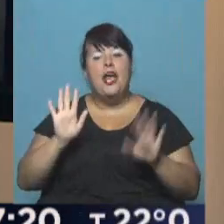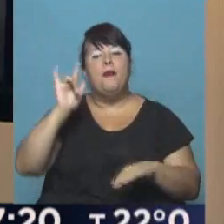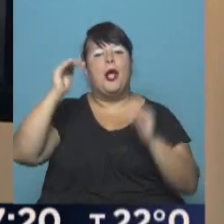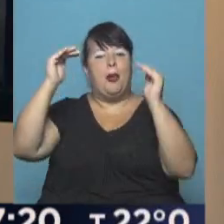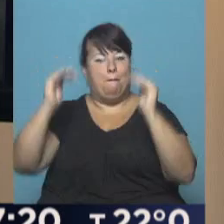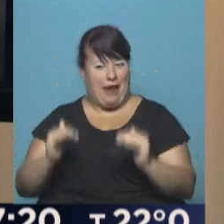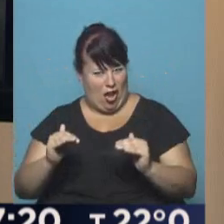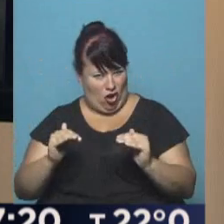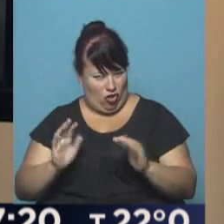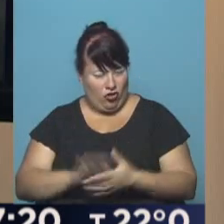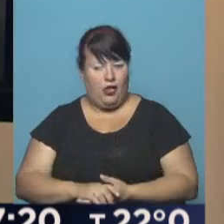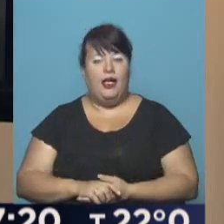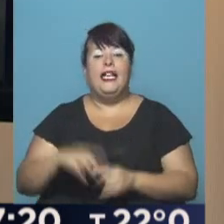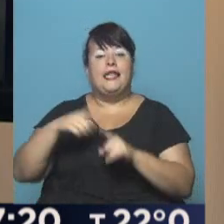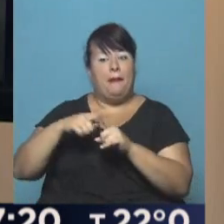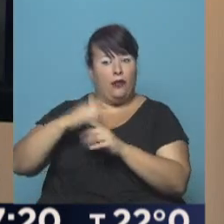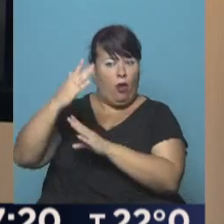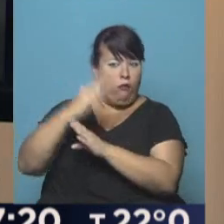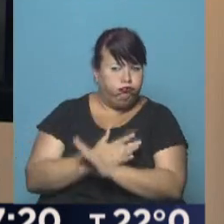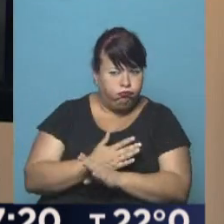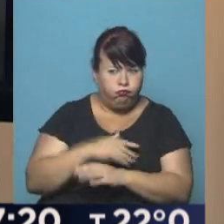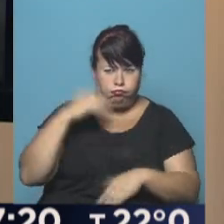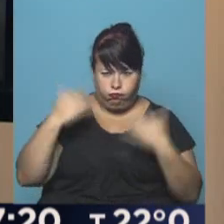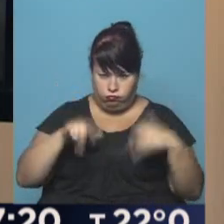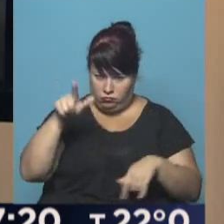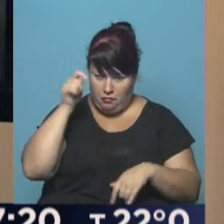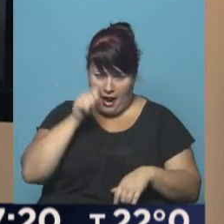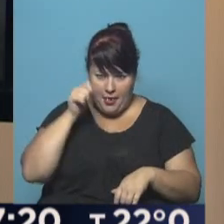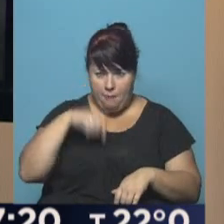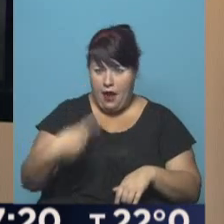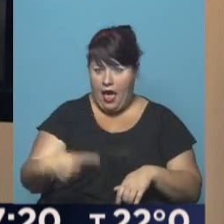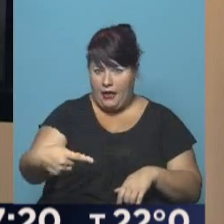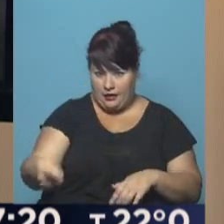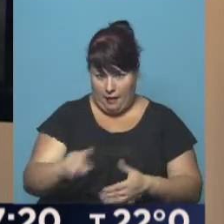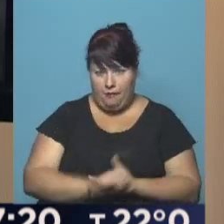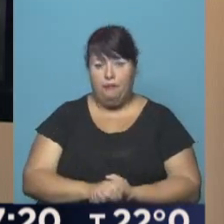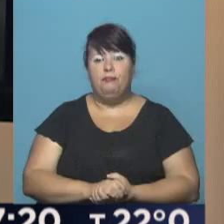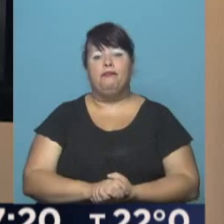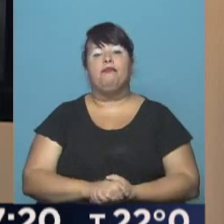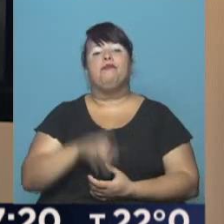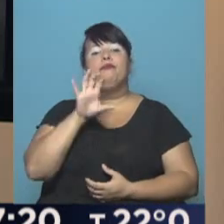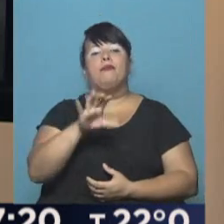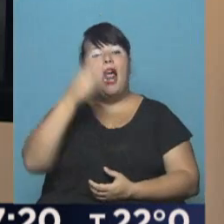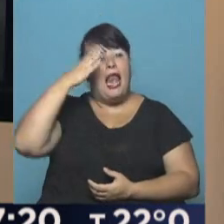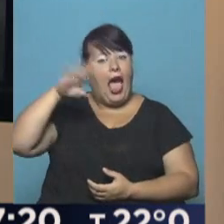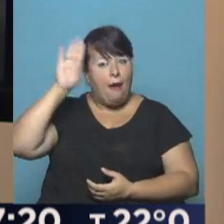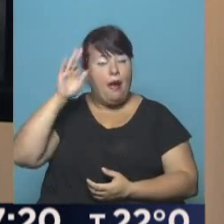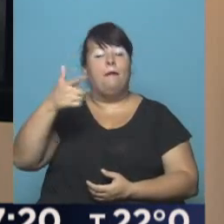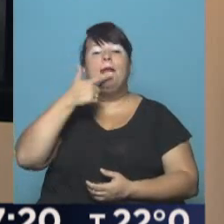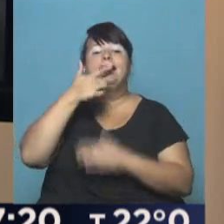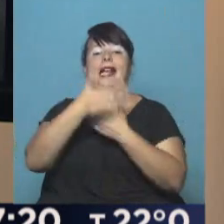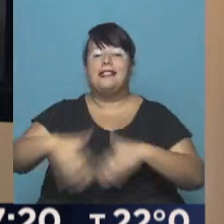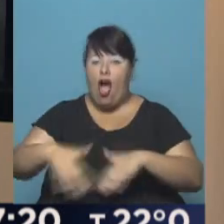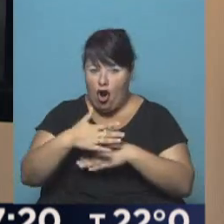menor intensidad. Desciende fuerte la temperatura en Mar del Plata los próximos días. La provincia de La Pampa, Santa